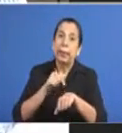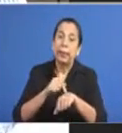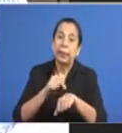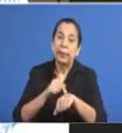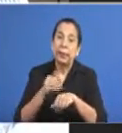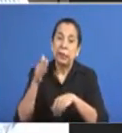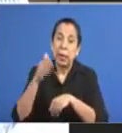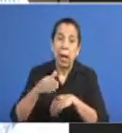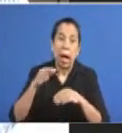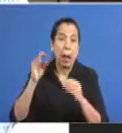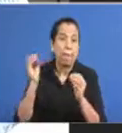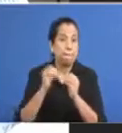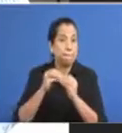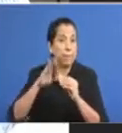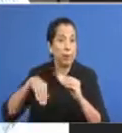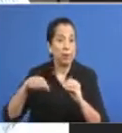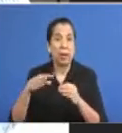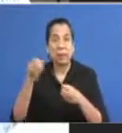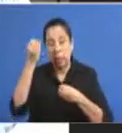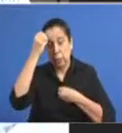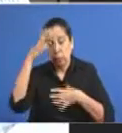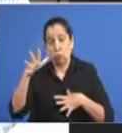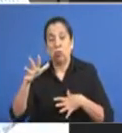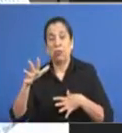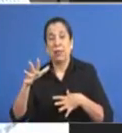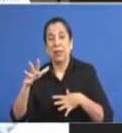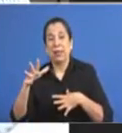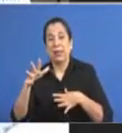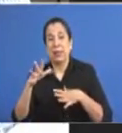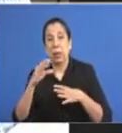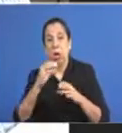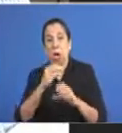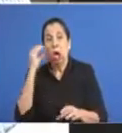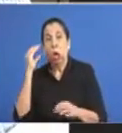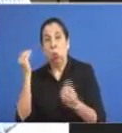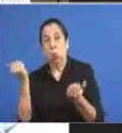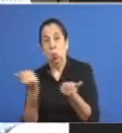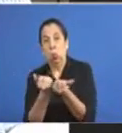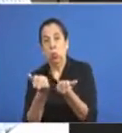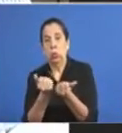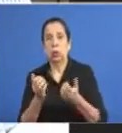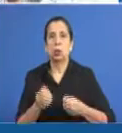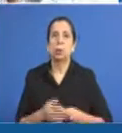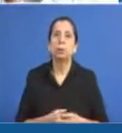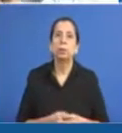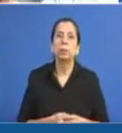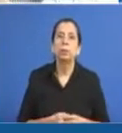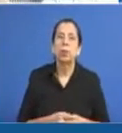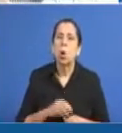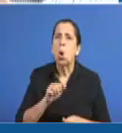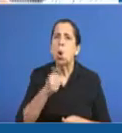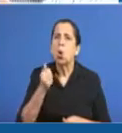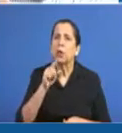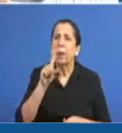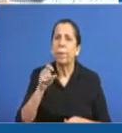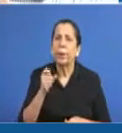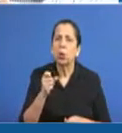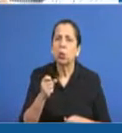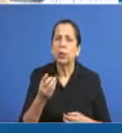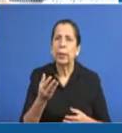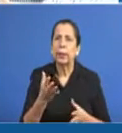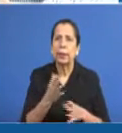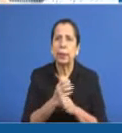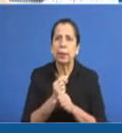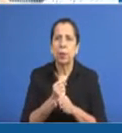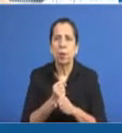tarde a contagiarse del COVID en una unidad repleta de personas. Una de las preguntas frecuentes, señor director,